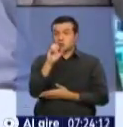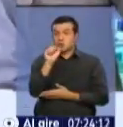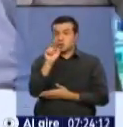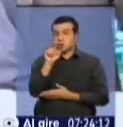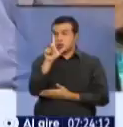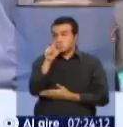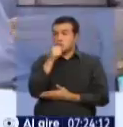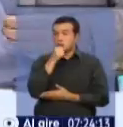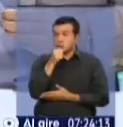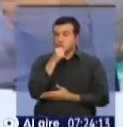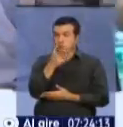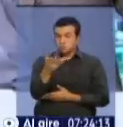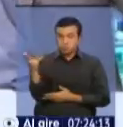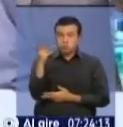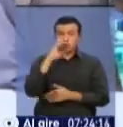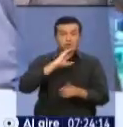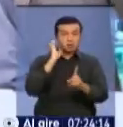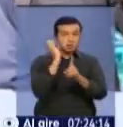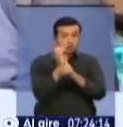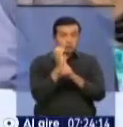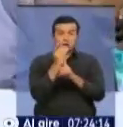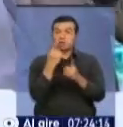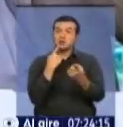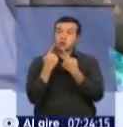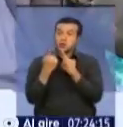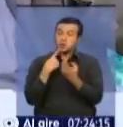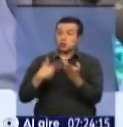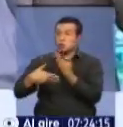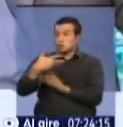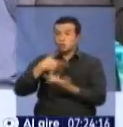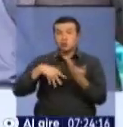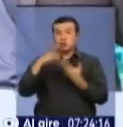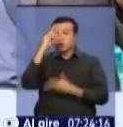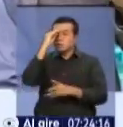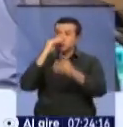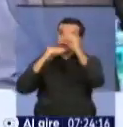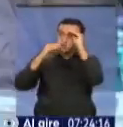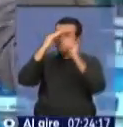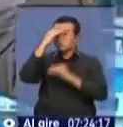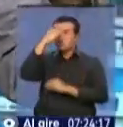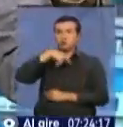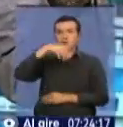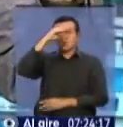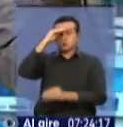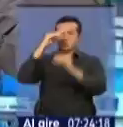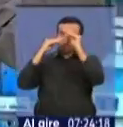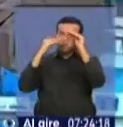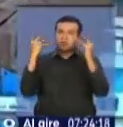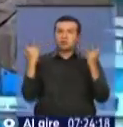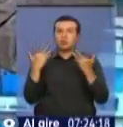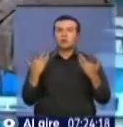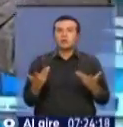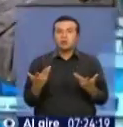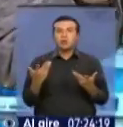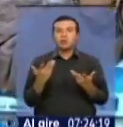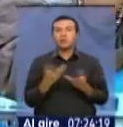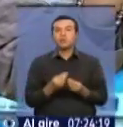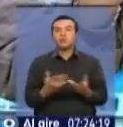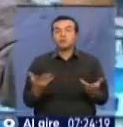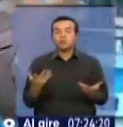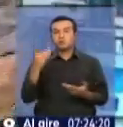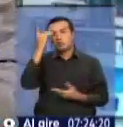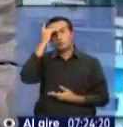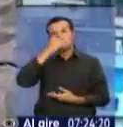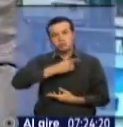opinas, que haces opinión, que haces crítica, que haces dialéctica. Me ilustro como ciudadano, cojo ideas, capto y poder